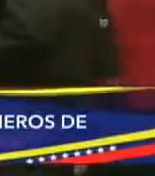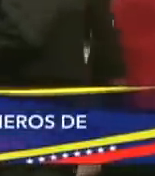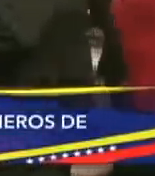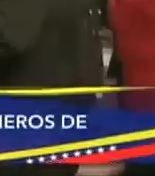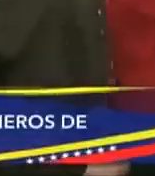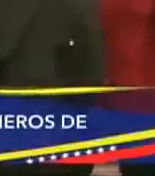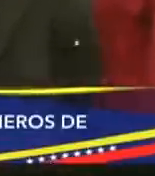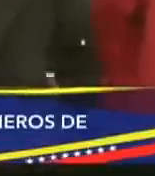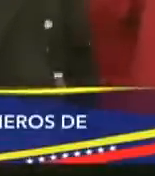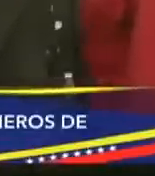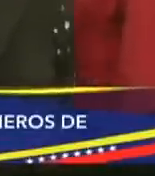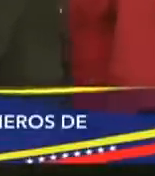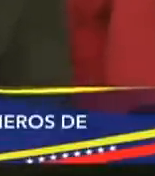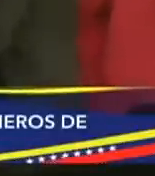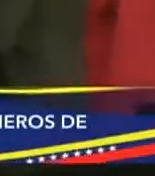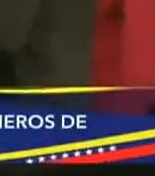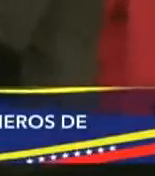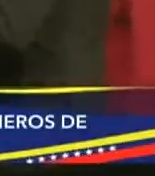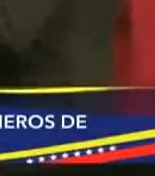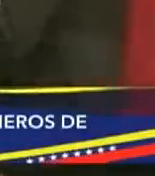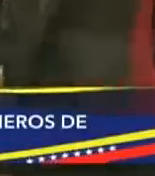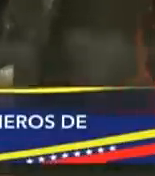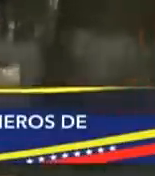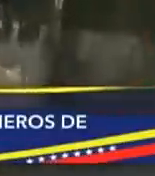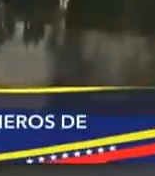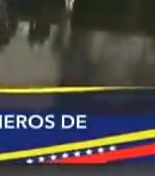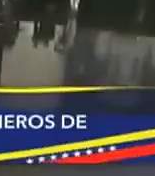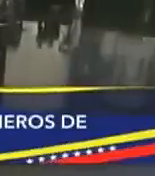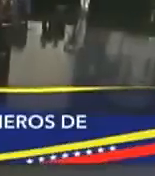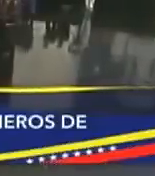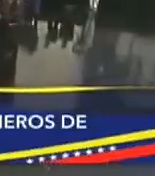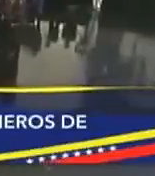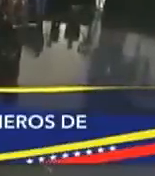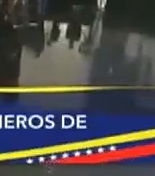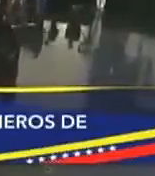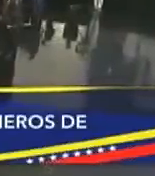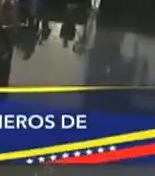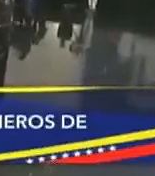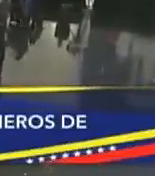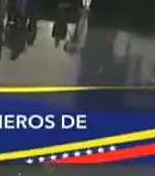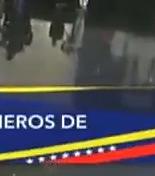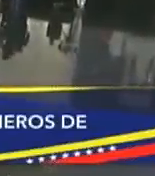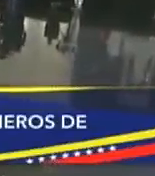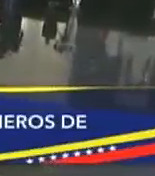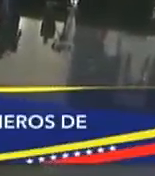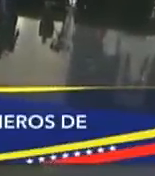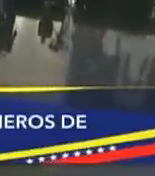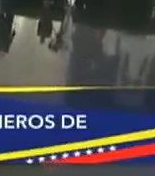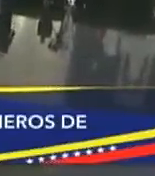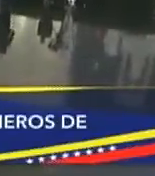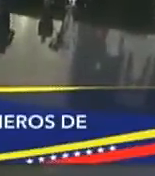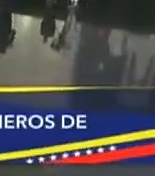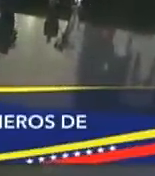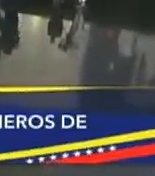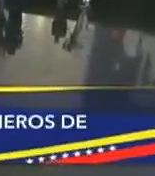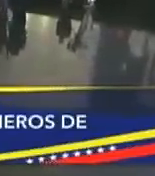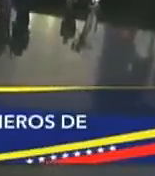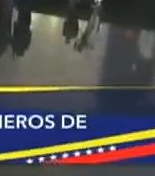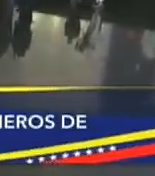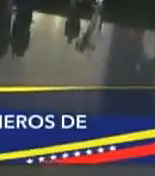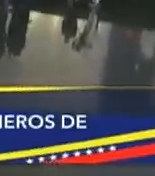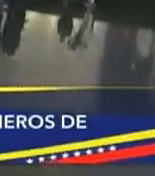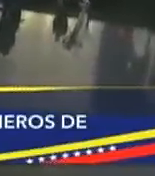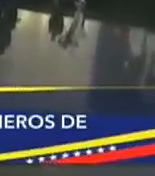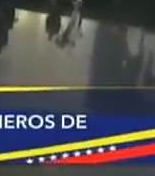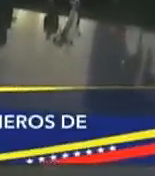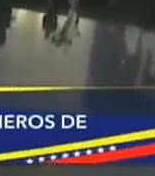López, el comandante estratégico operacional de la Fuerza Armada Nacional Bolivariana, general en jefe Domingo Antonio Hernández Andes